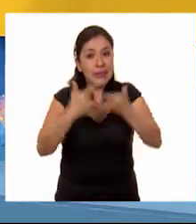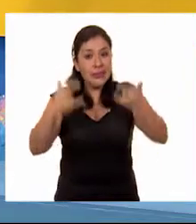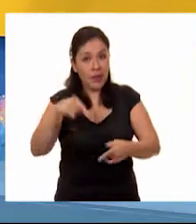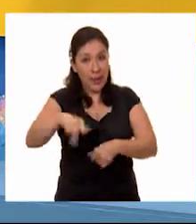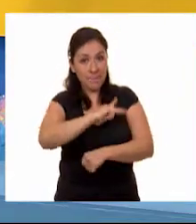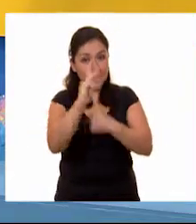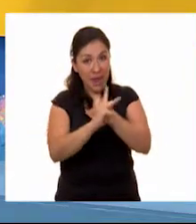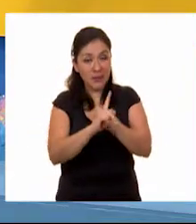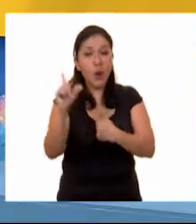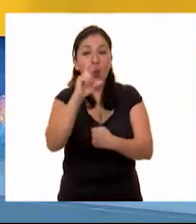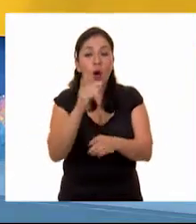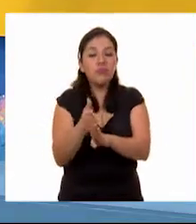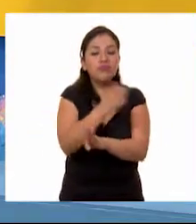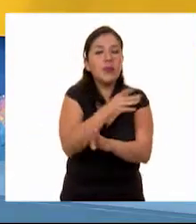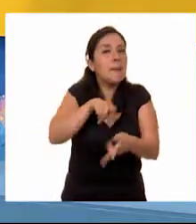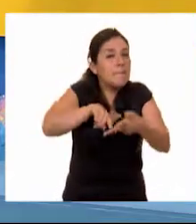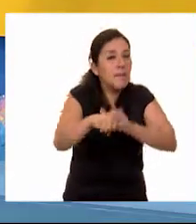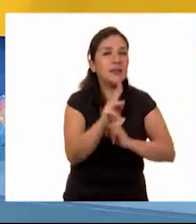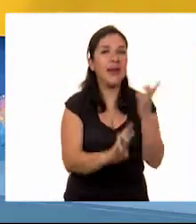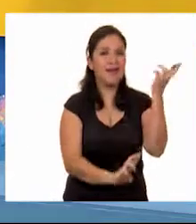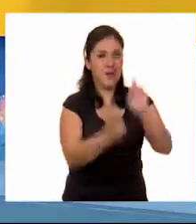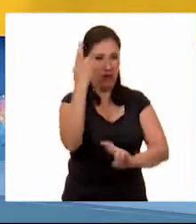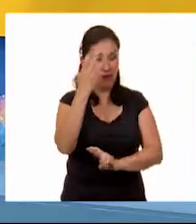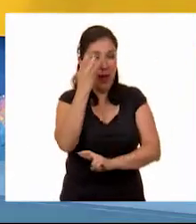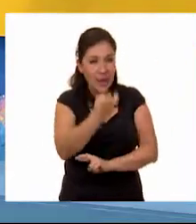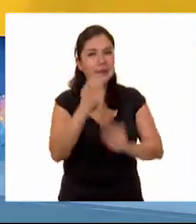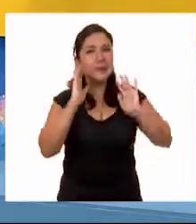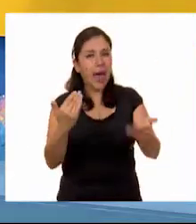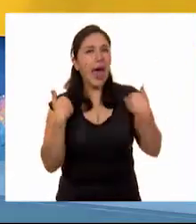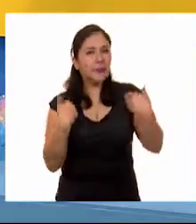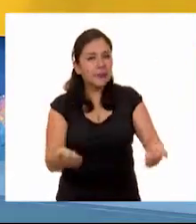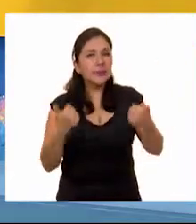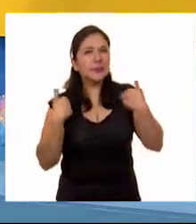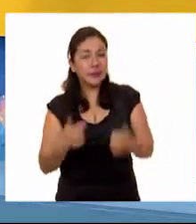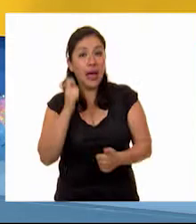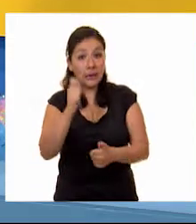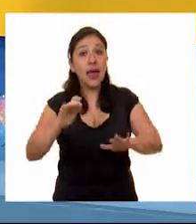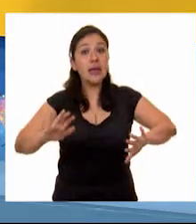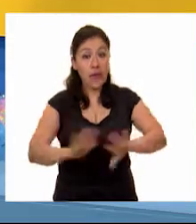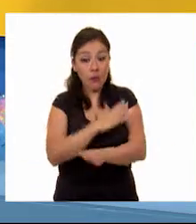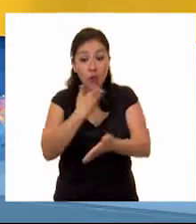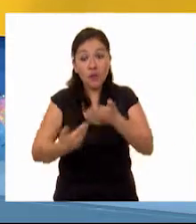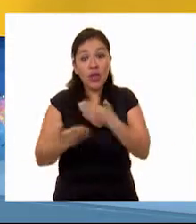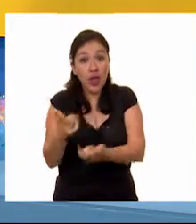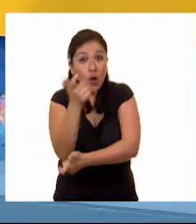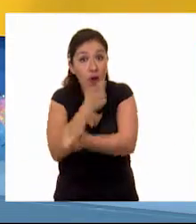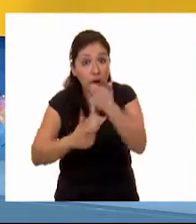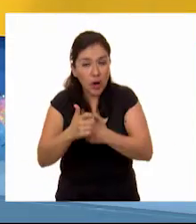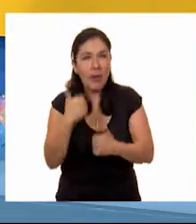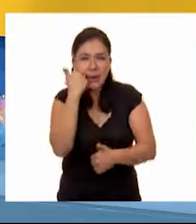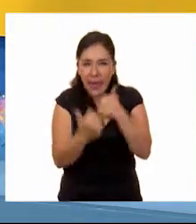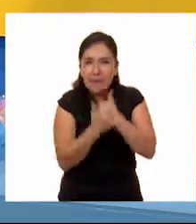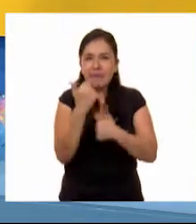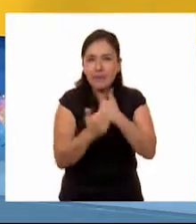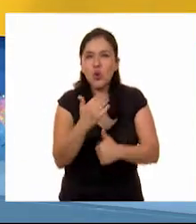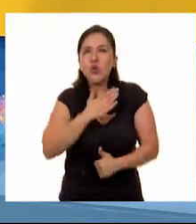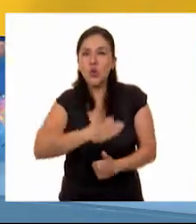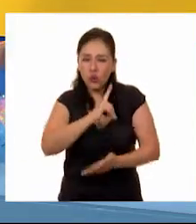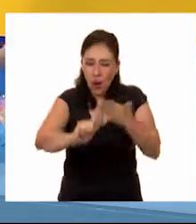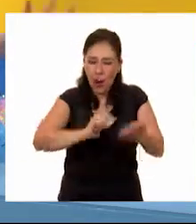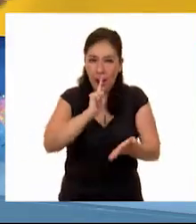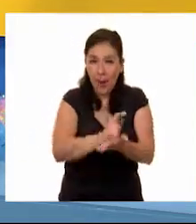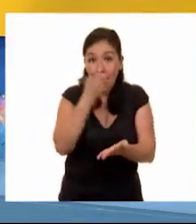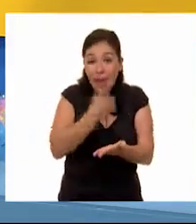país a partir de la Revolución Mexicana y comprendimos que fue la modernización económica y la búsqueda de democracia lo